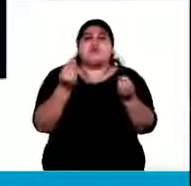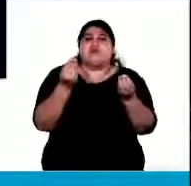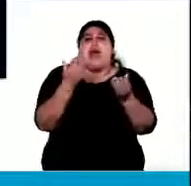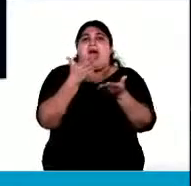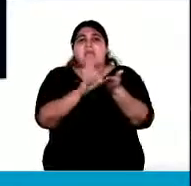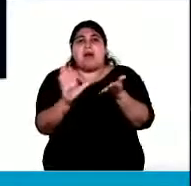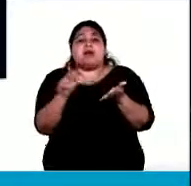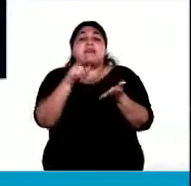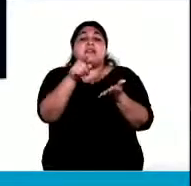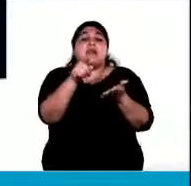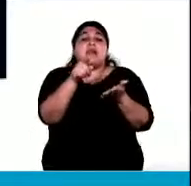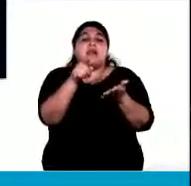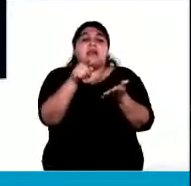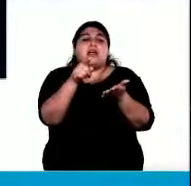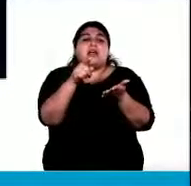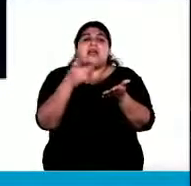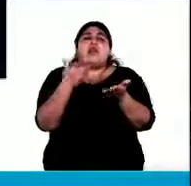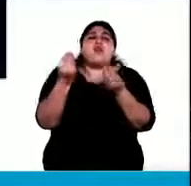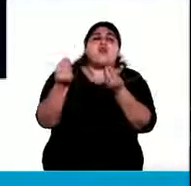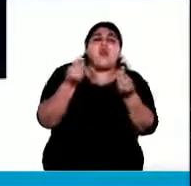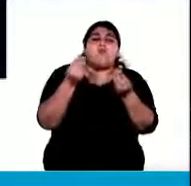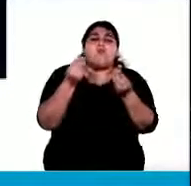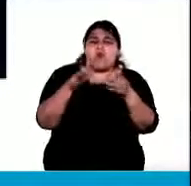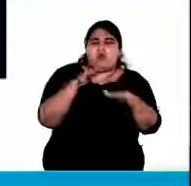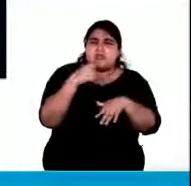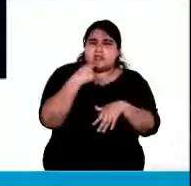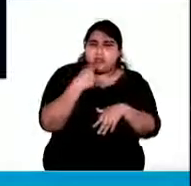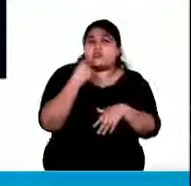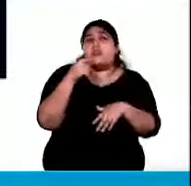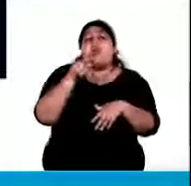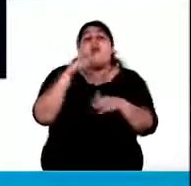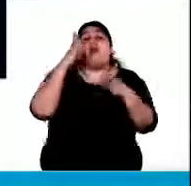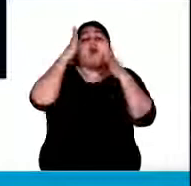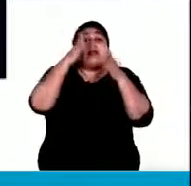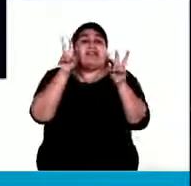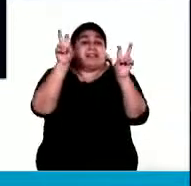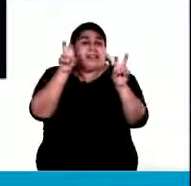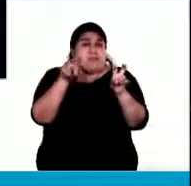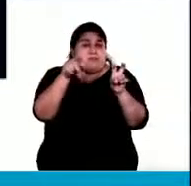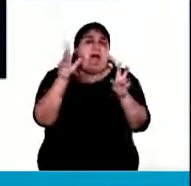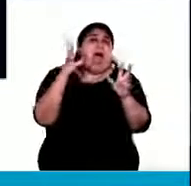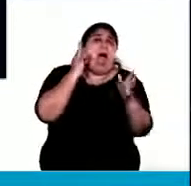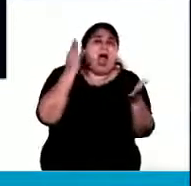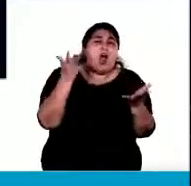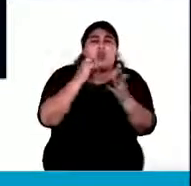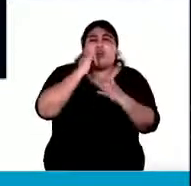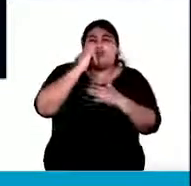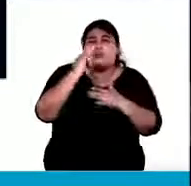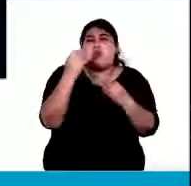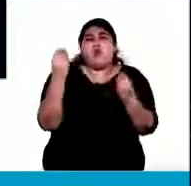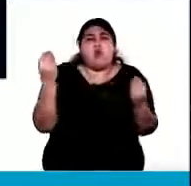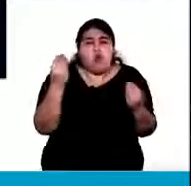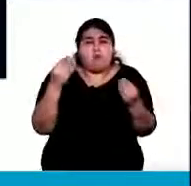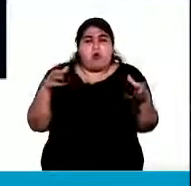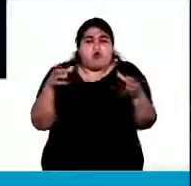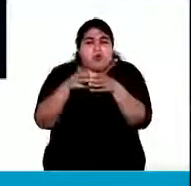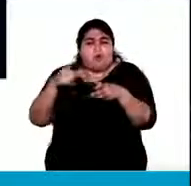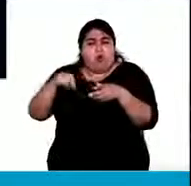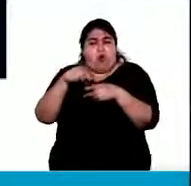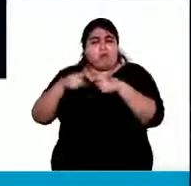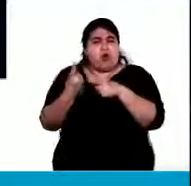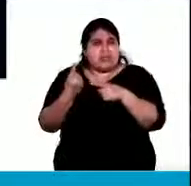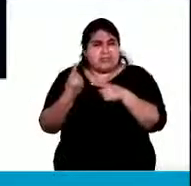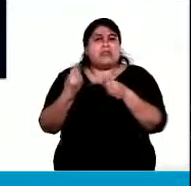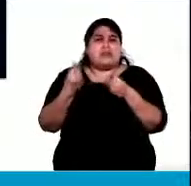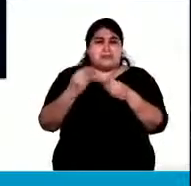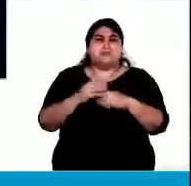de eso, que queda para el anecdotario, uno cuando hace eje sobre algún tema tiene que ver qué dijo su fuerza política, porque por ahí queda